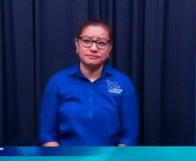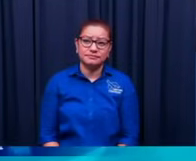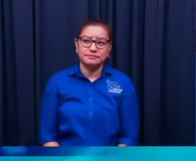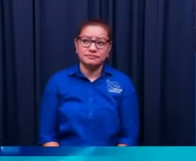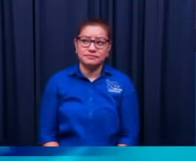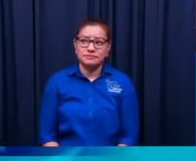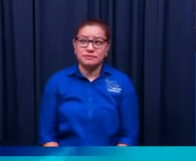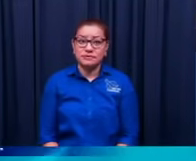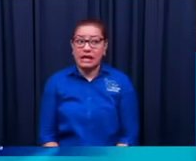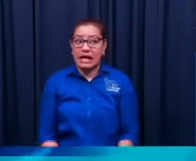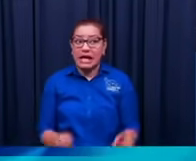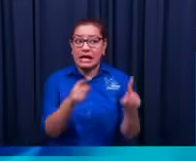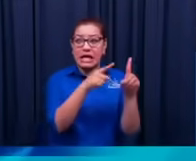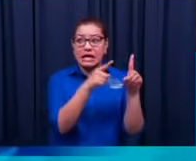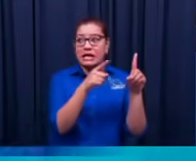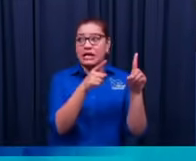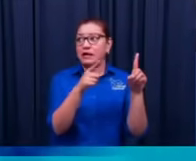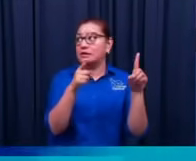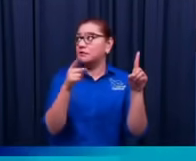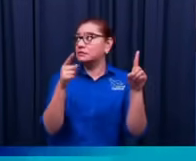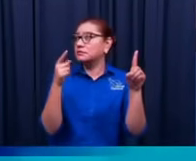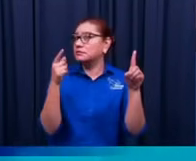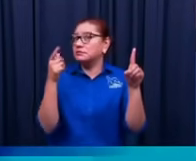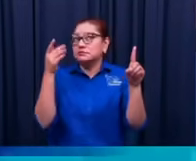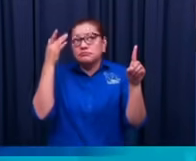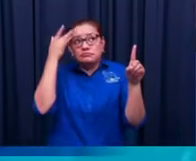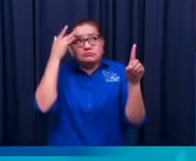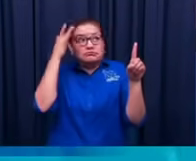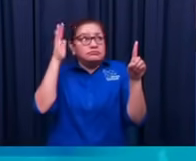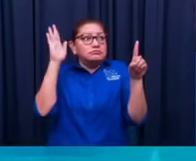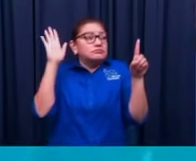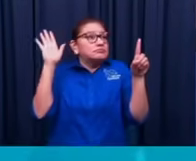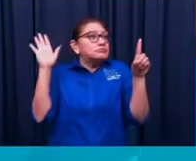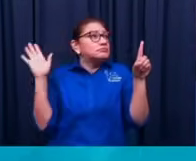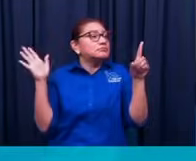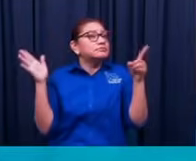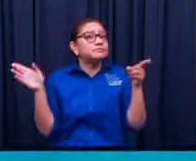Y el otro empieza: no sé qué me está pasando.